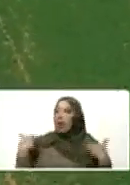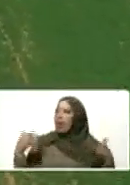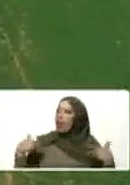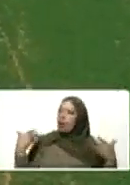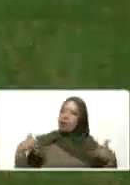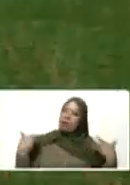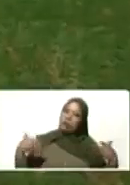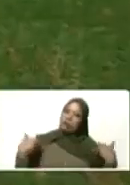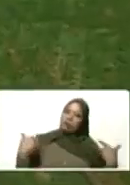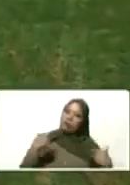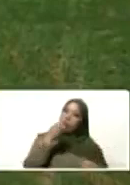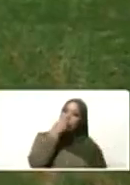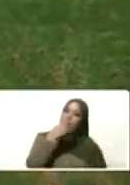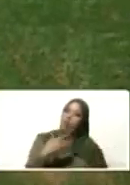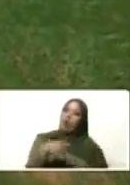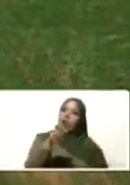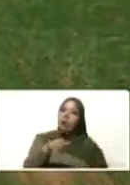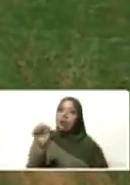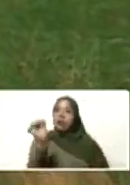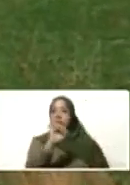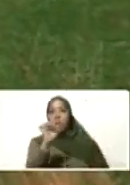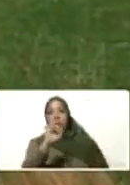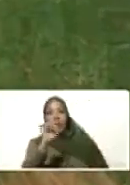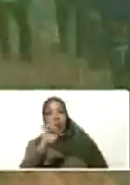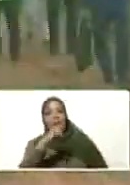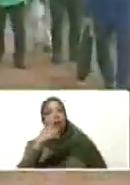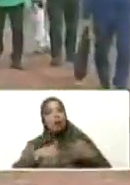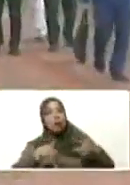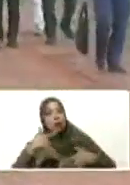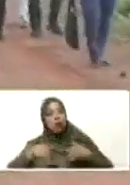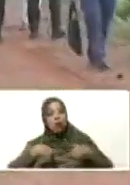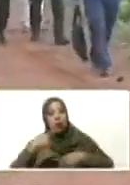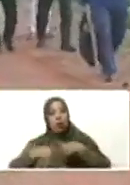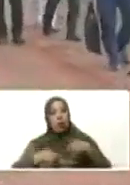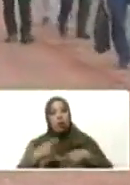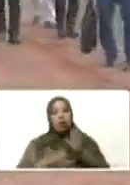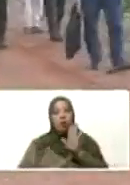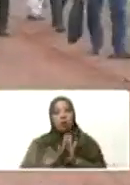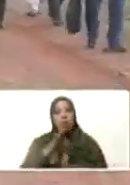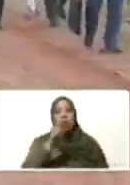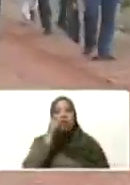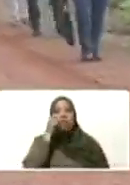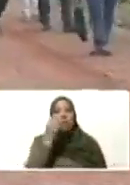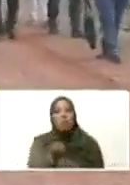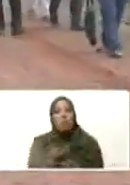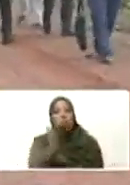porque Ernesto maneja muy bien toda la actividad productiva y económica del Monagas.